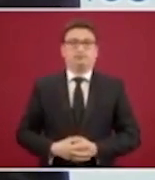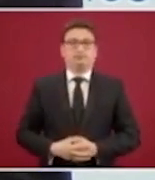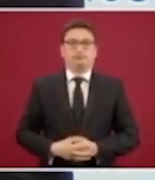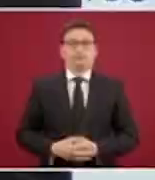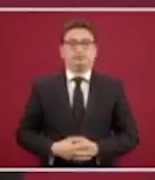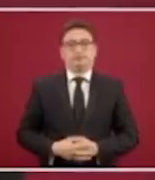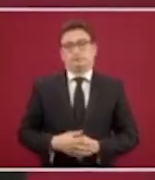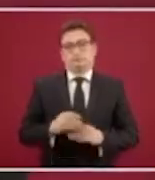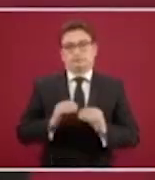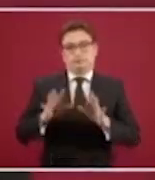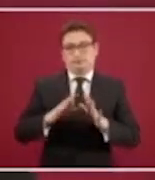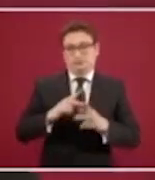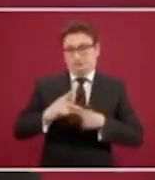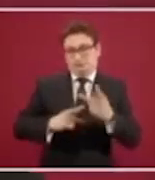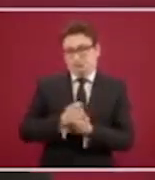La vivienda